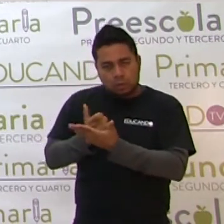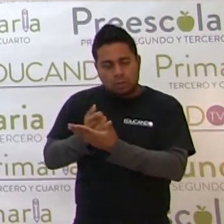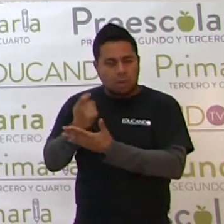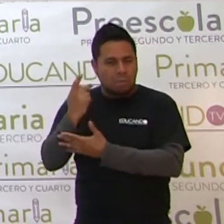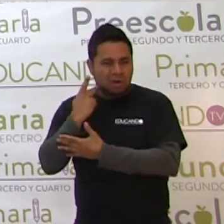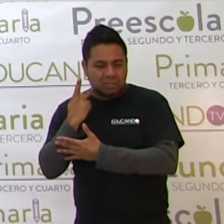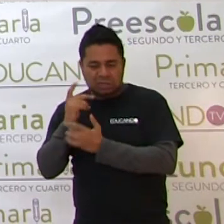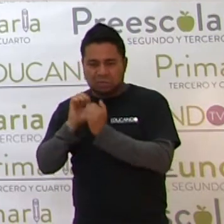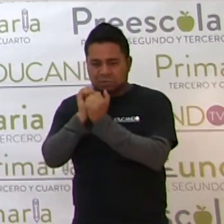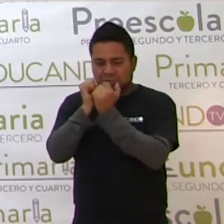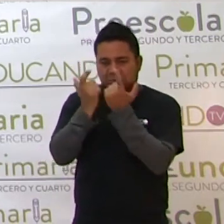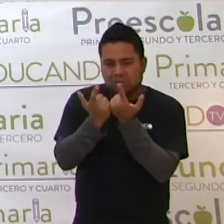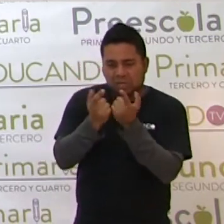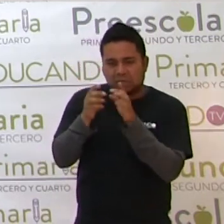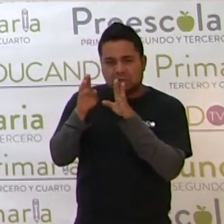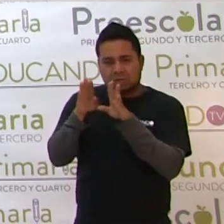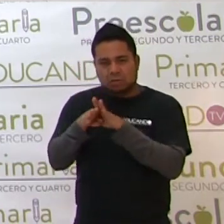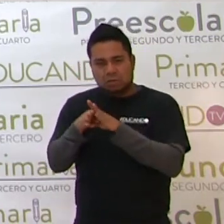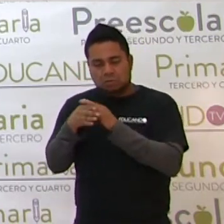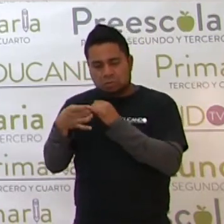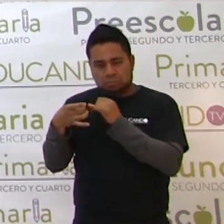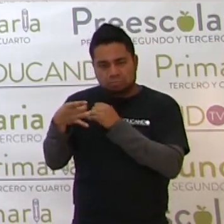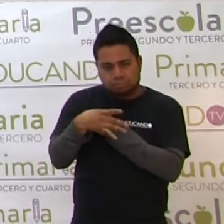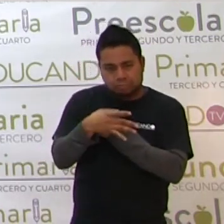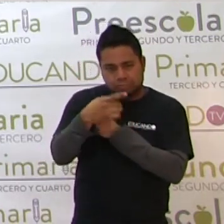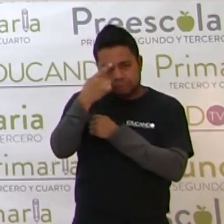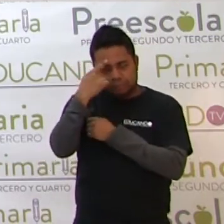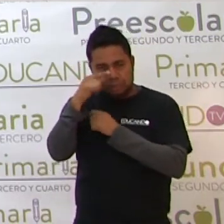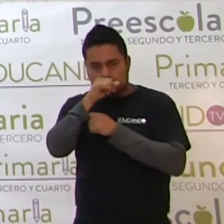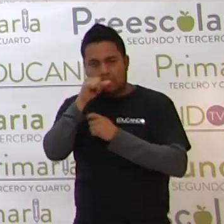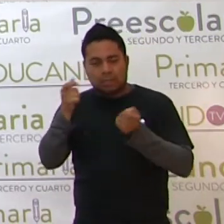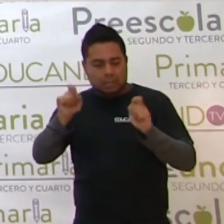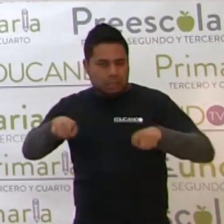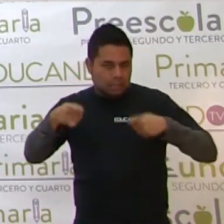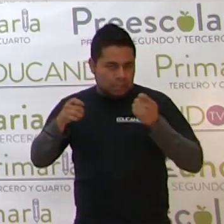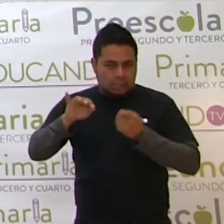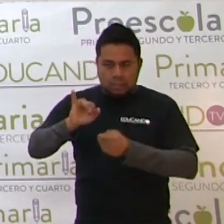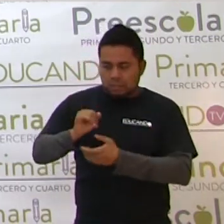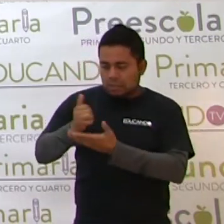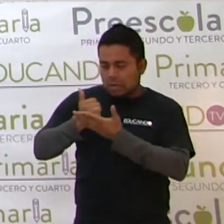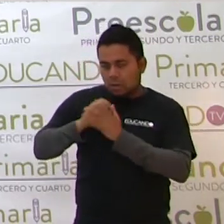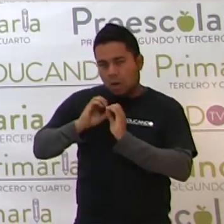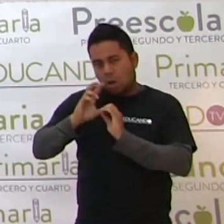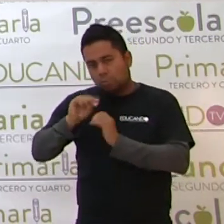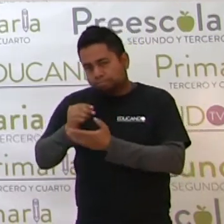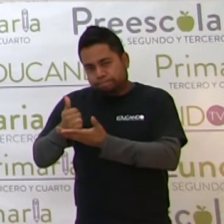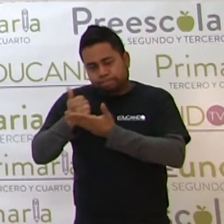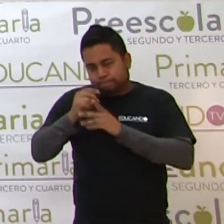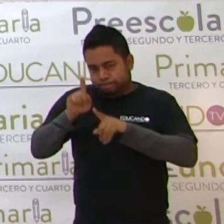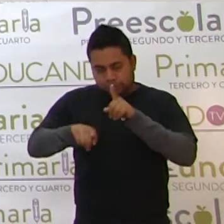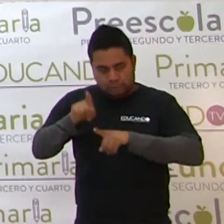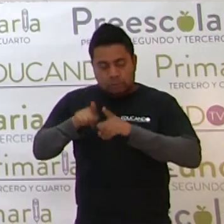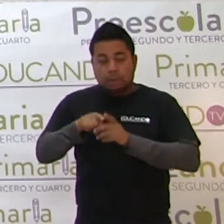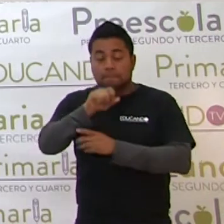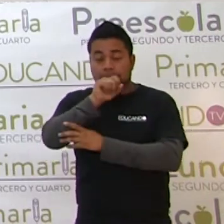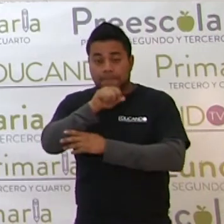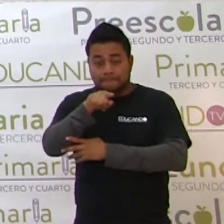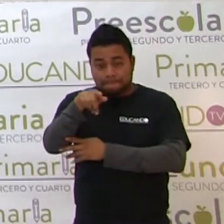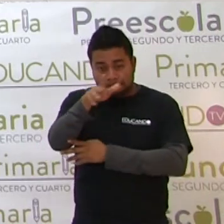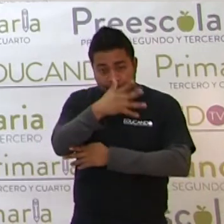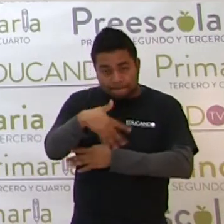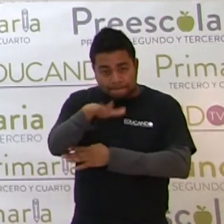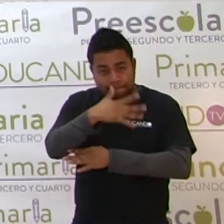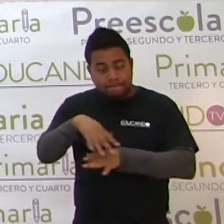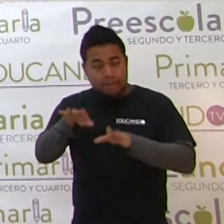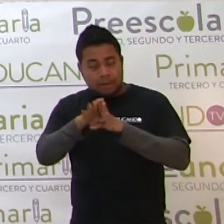político y social, cómo influye este problema sobre la Guelaguetza. Bien, van a buscar también cómo evaluar